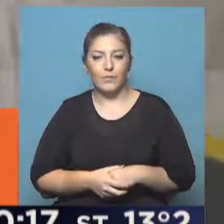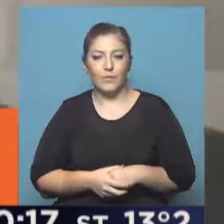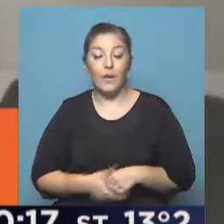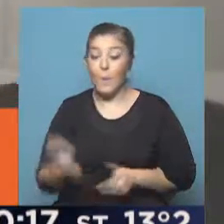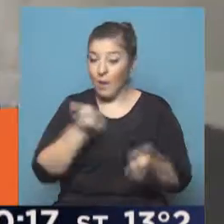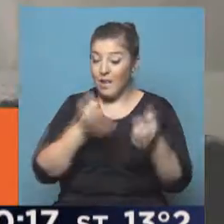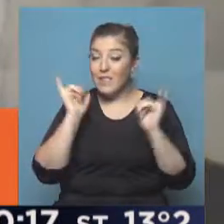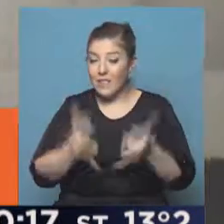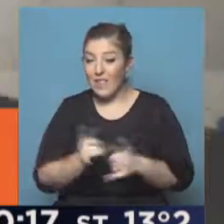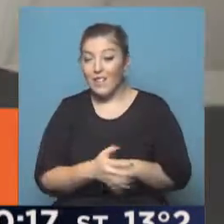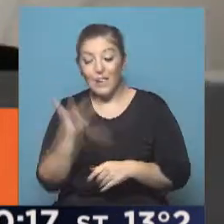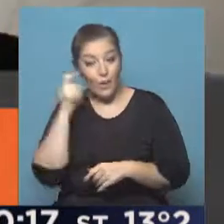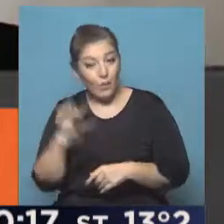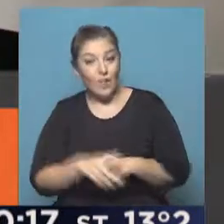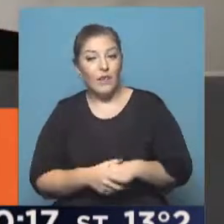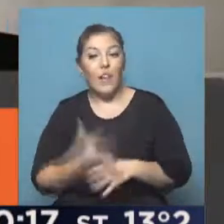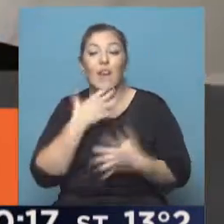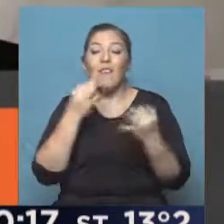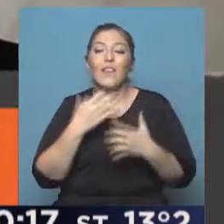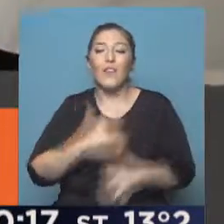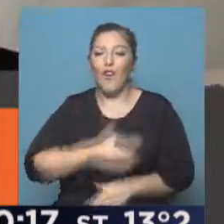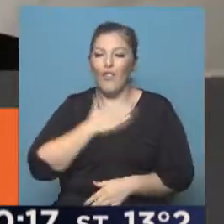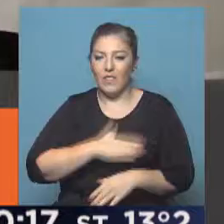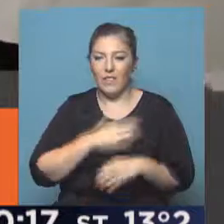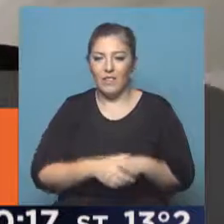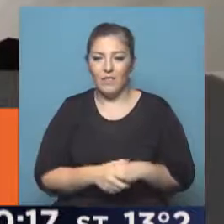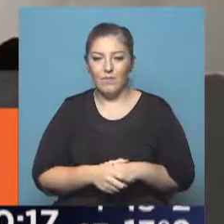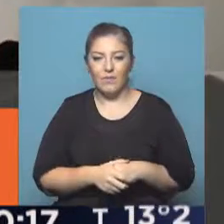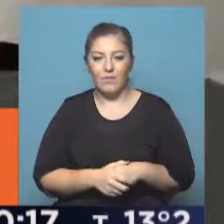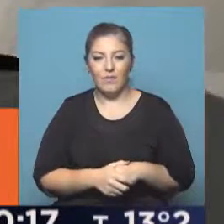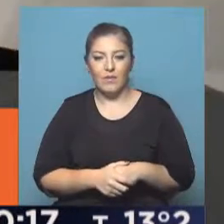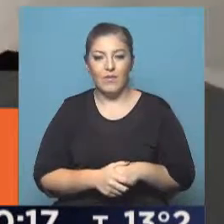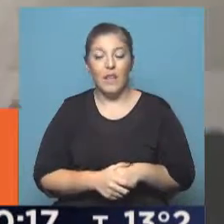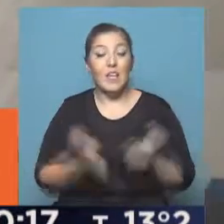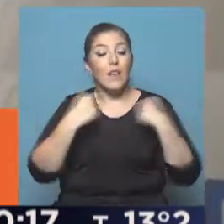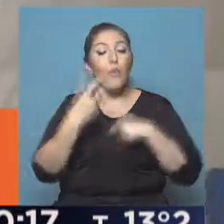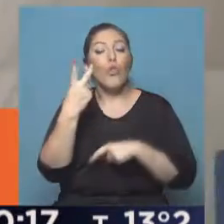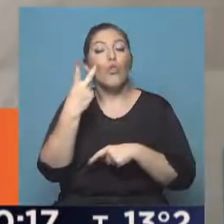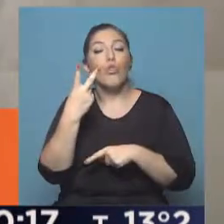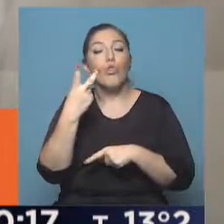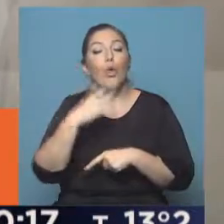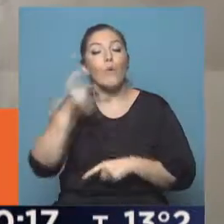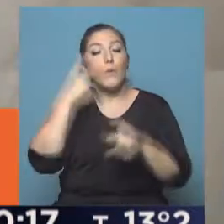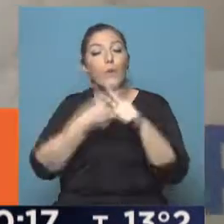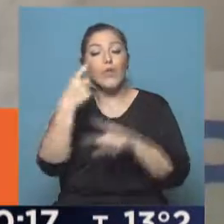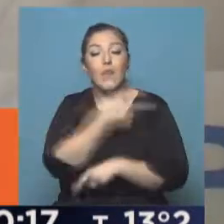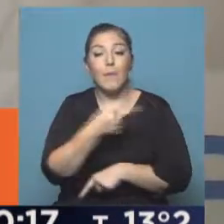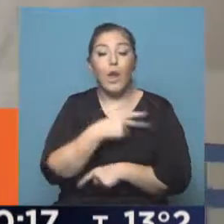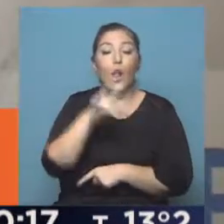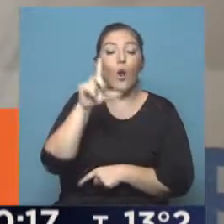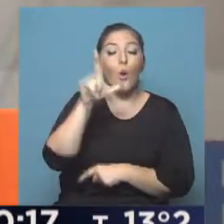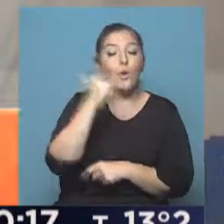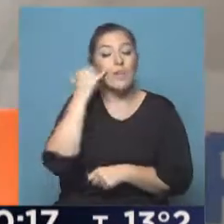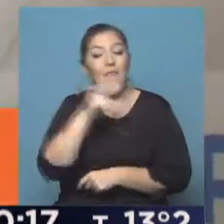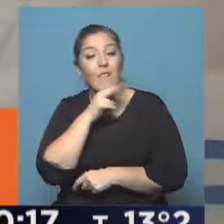Sí, ¿te gustó? La verdad estoy muy contenta. Ensayamos 2 veces a la semana, de lunes, viernes,